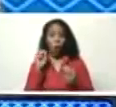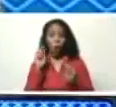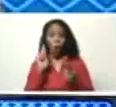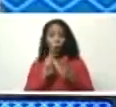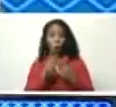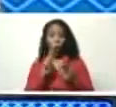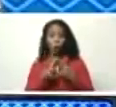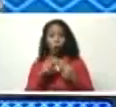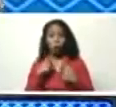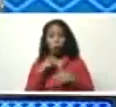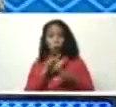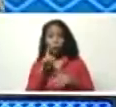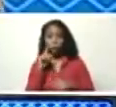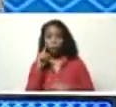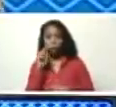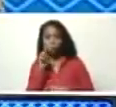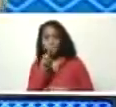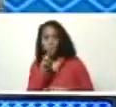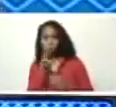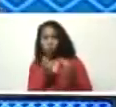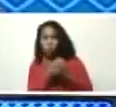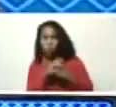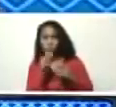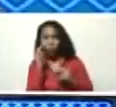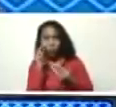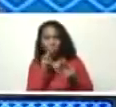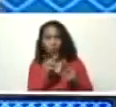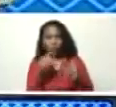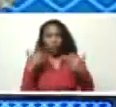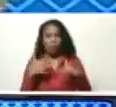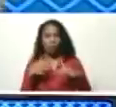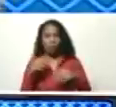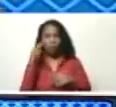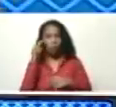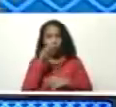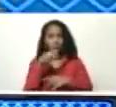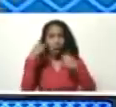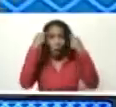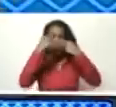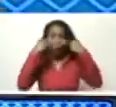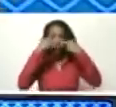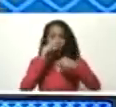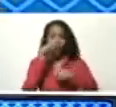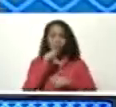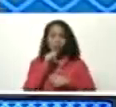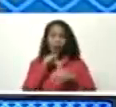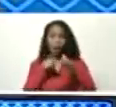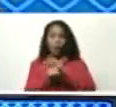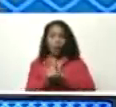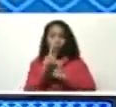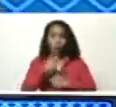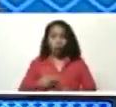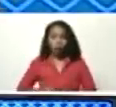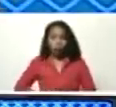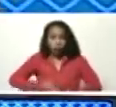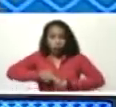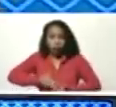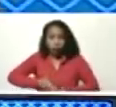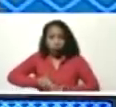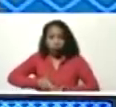culebra, cuando ve el bejuco brinca, vi la mirada de quienes entraron con unas pistolas,